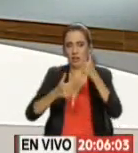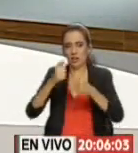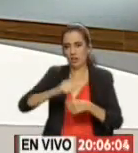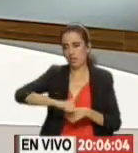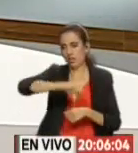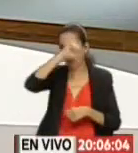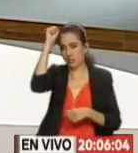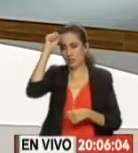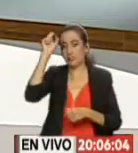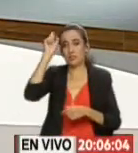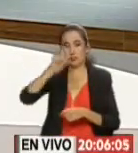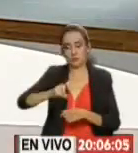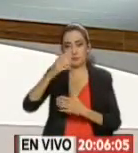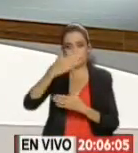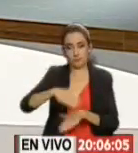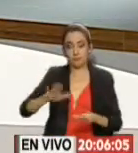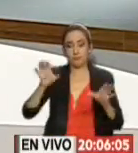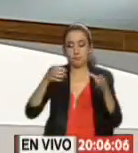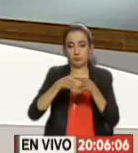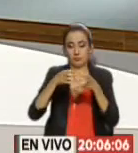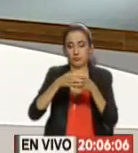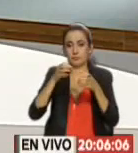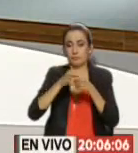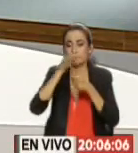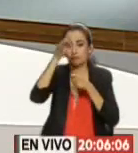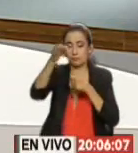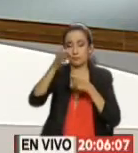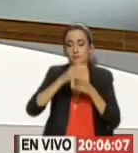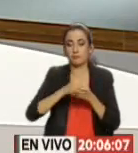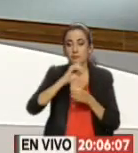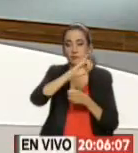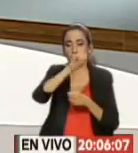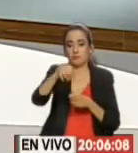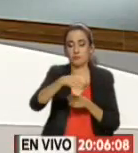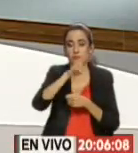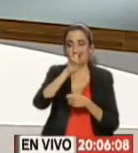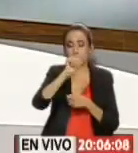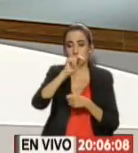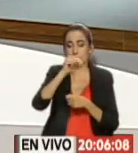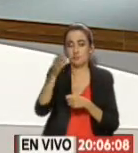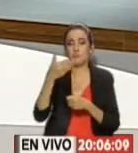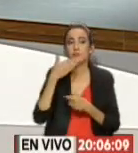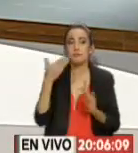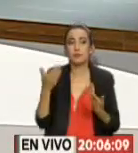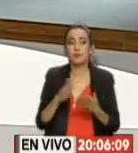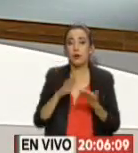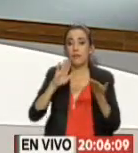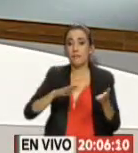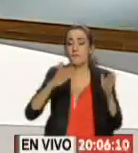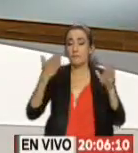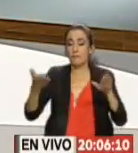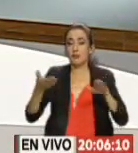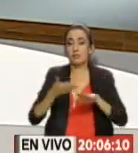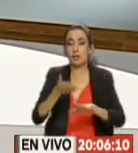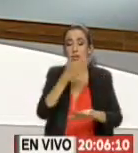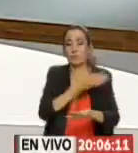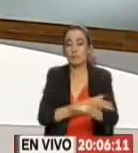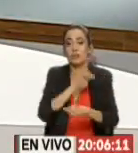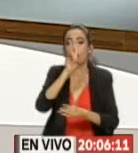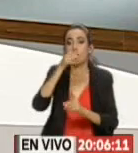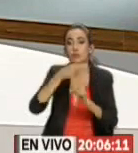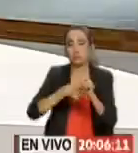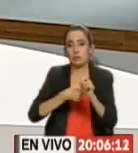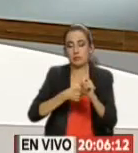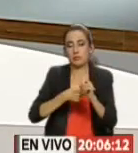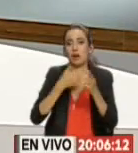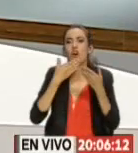votos y que debió encabezar la junta parroquial de Juan Gómez Rendón, conocida como El Progreso en Guayaquil, falleció hace 2 meses.